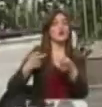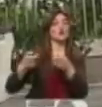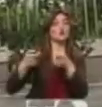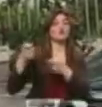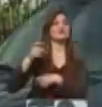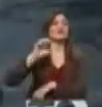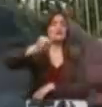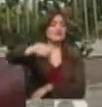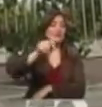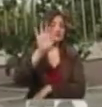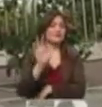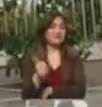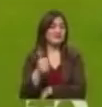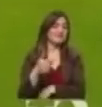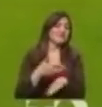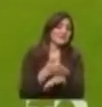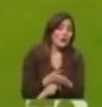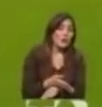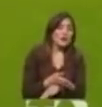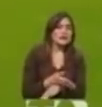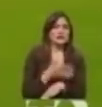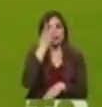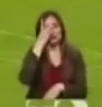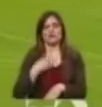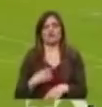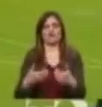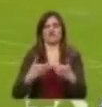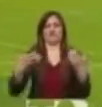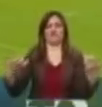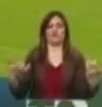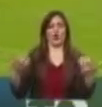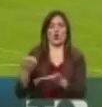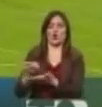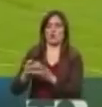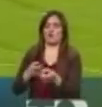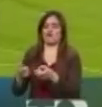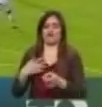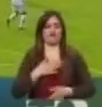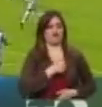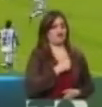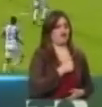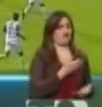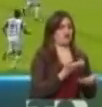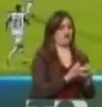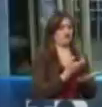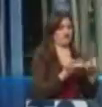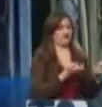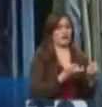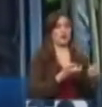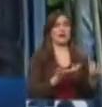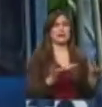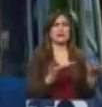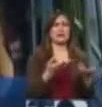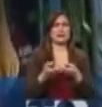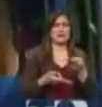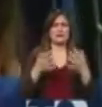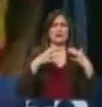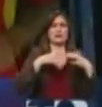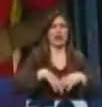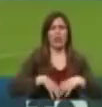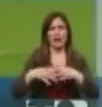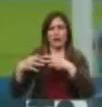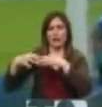ahí en adelante los canales lo hicieron por separado. De ahí en adelante, el negocio empezó a caer. Cerca de una docena